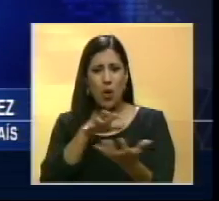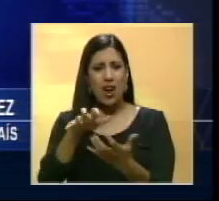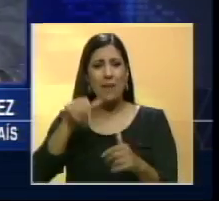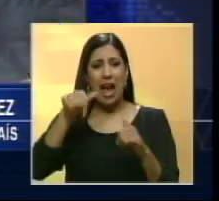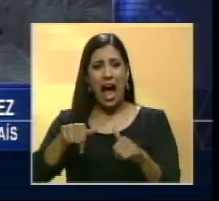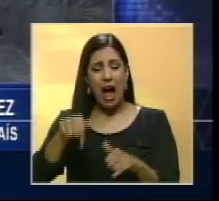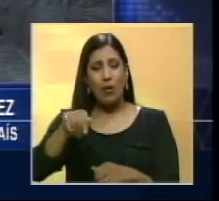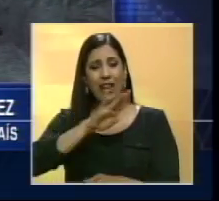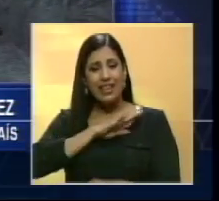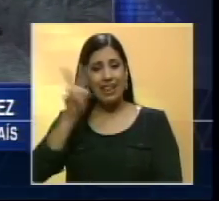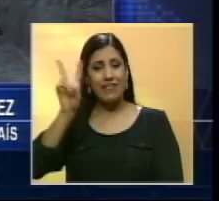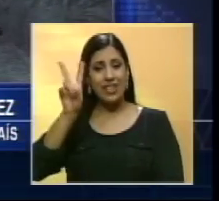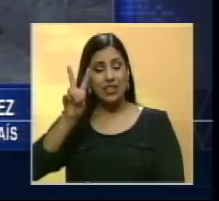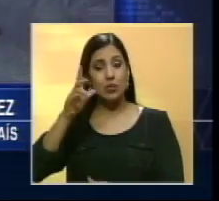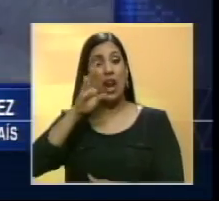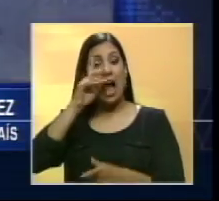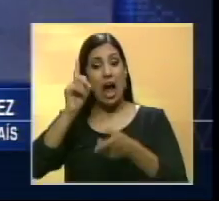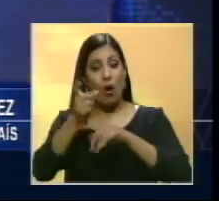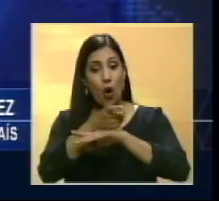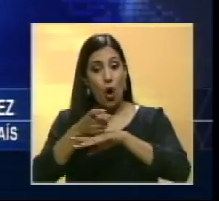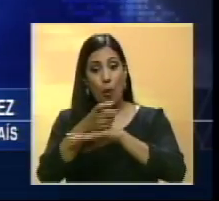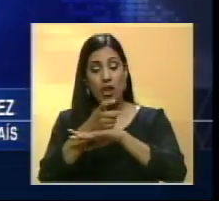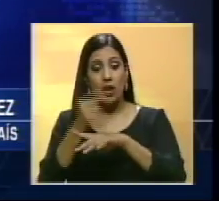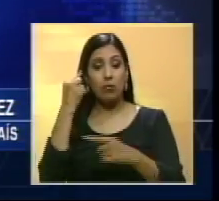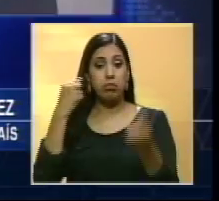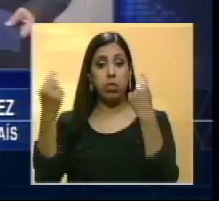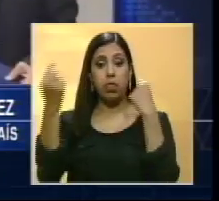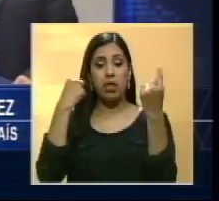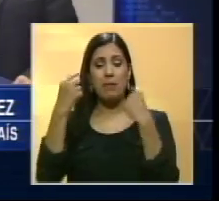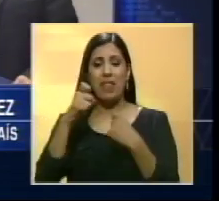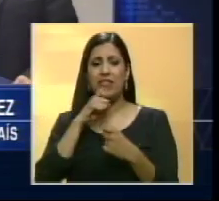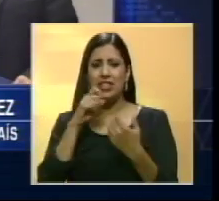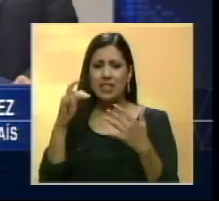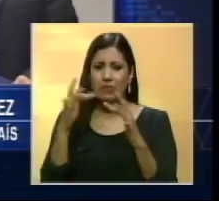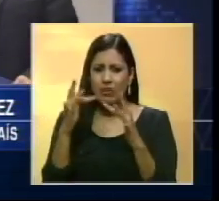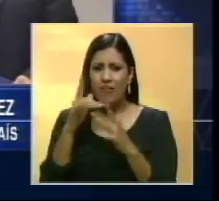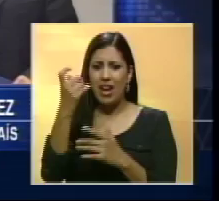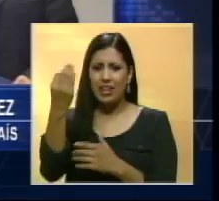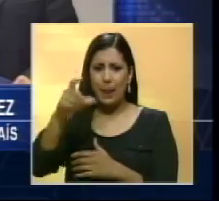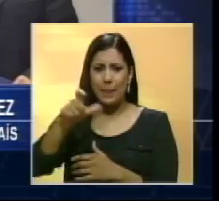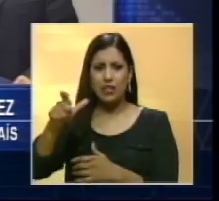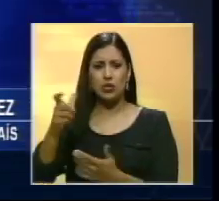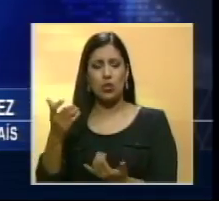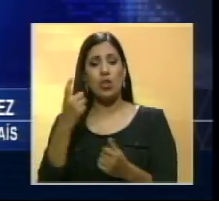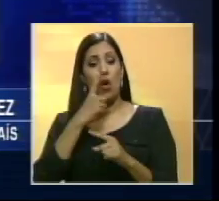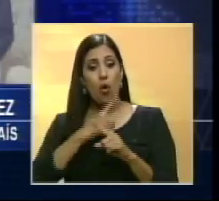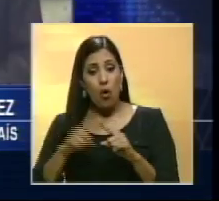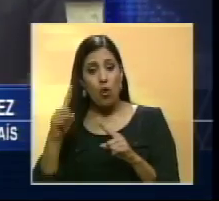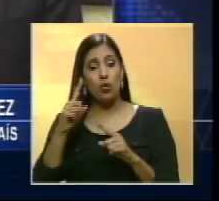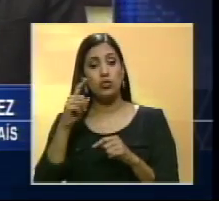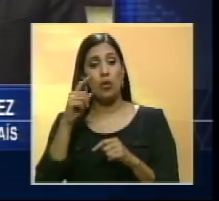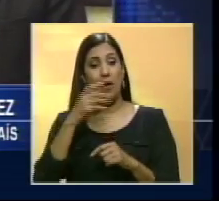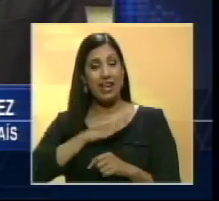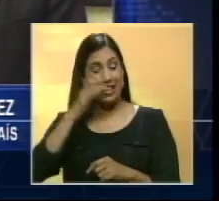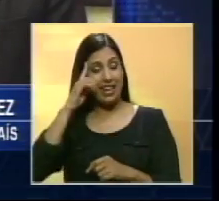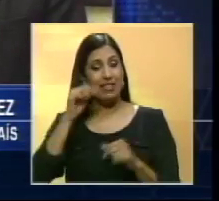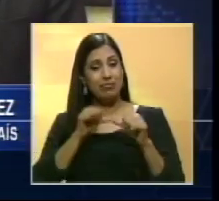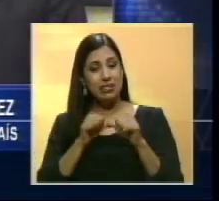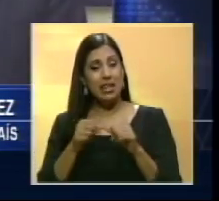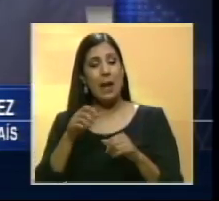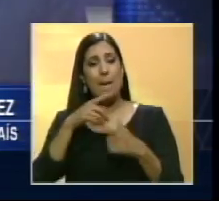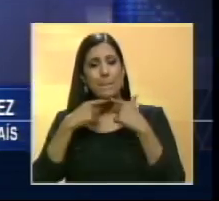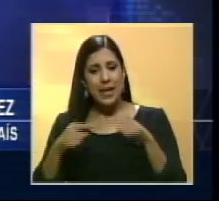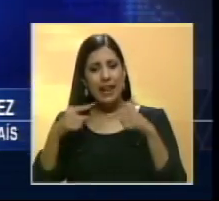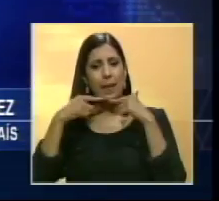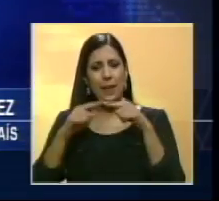situación actual en Venezuela, donde al gobierno no se le hace cada vez más difícil mantenerse en el poder, ya que a su juicio continuamente